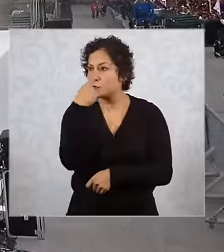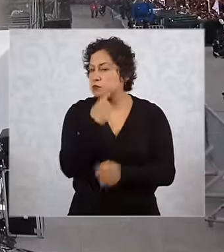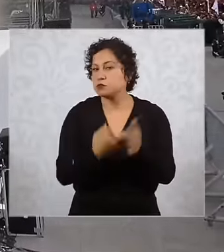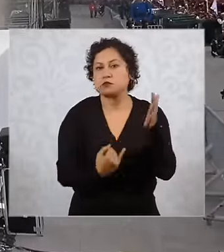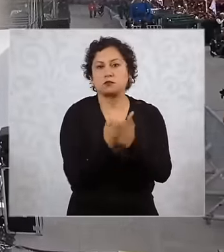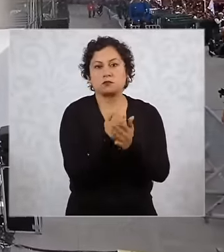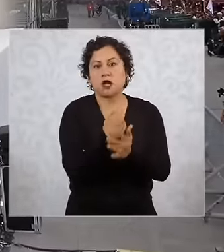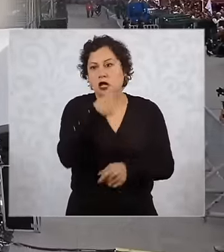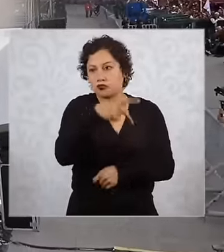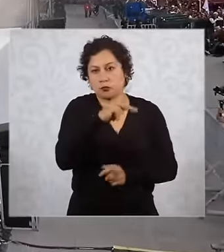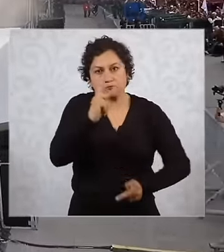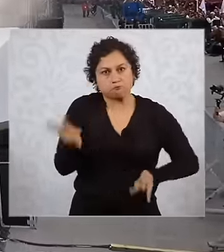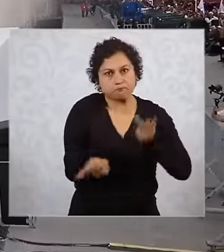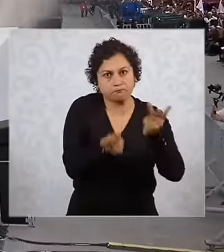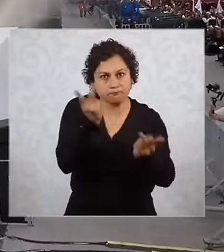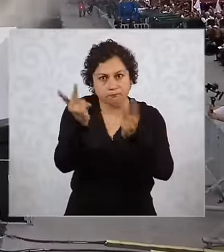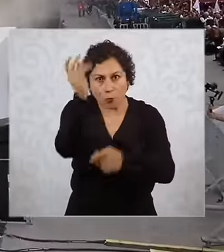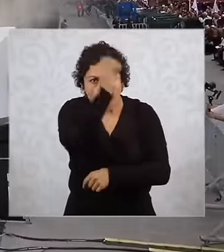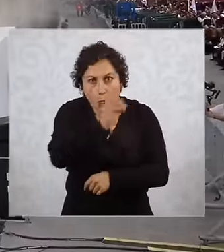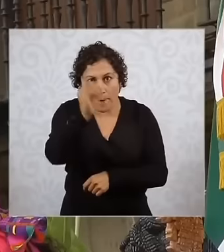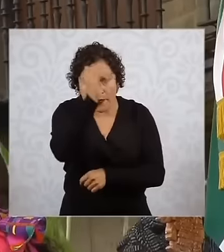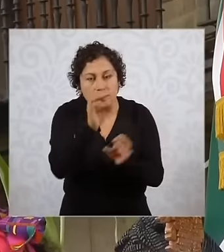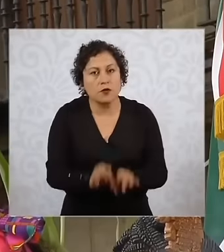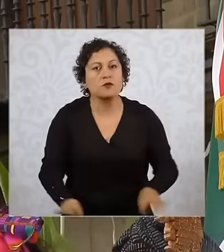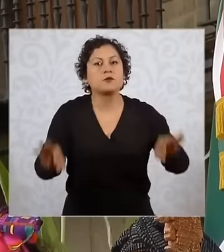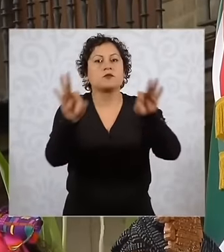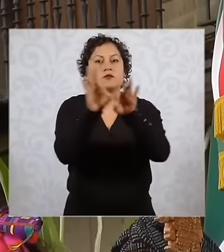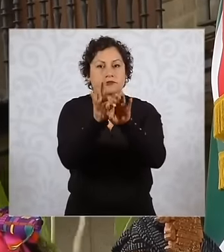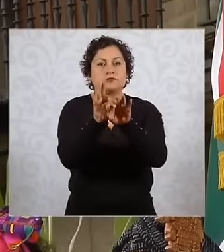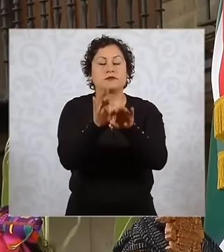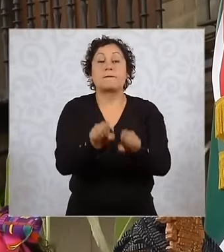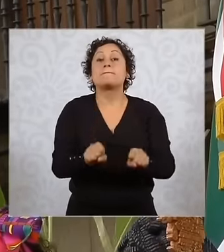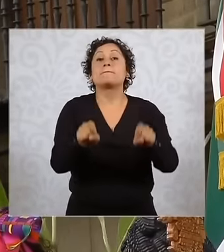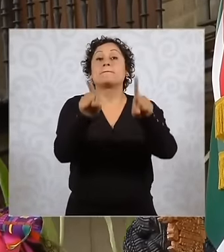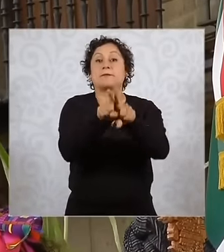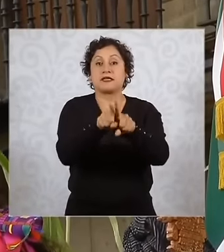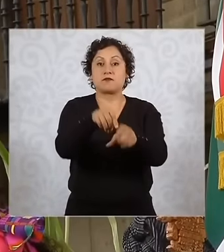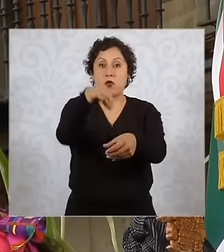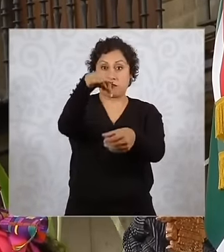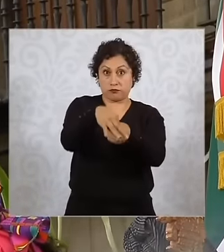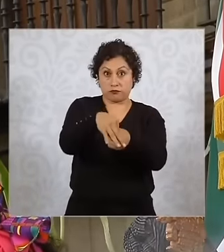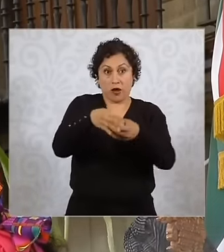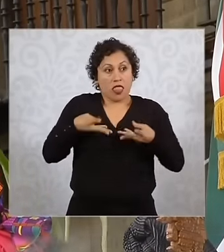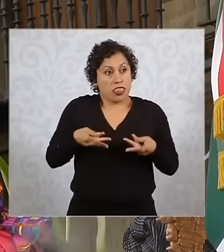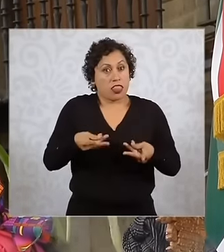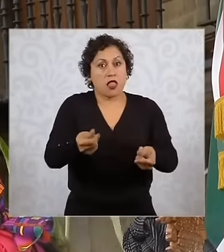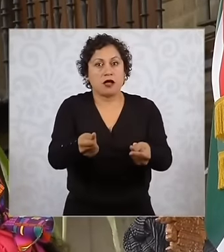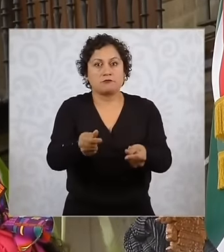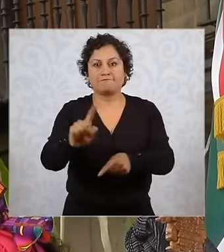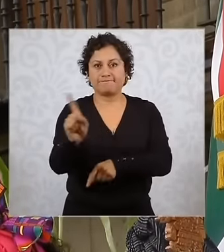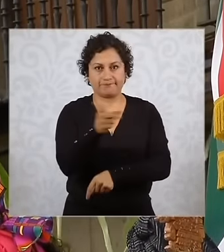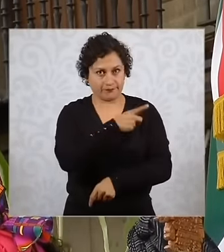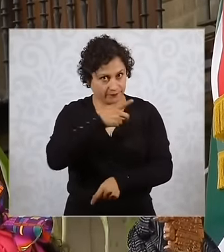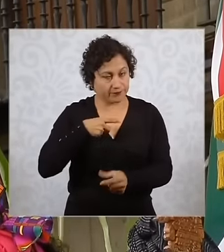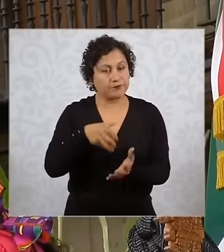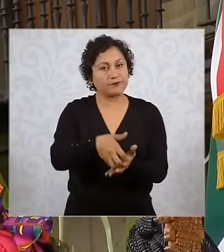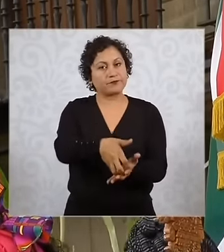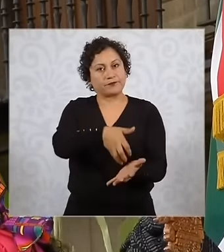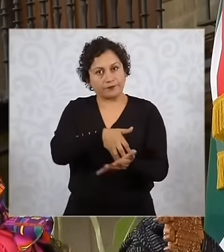consultas y la reducción del costo de las elecciones al pueblo.